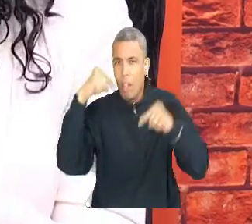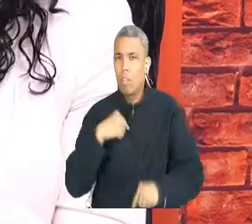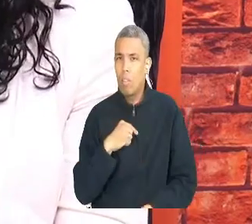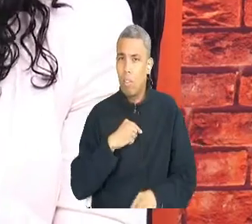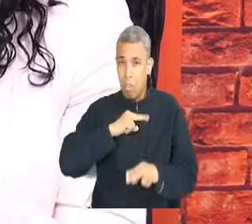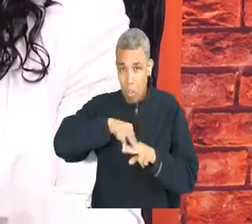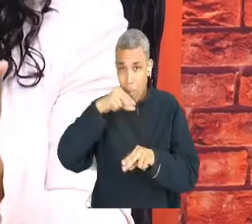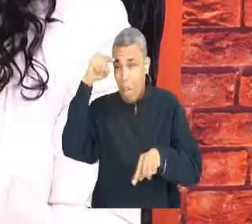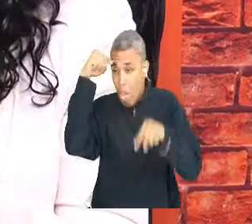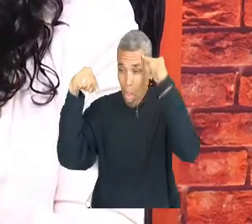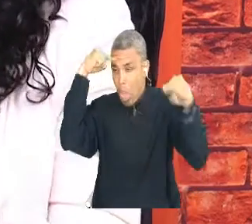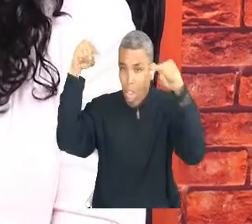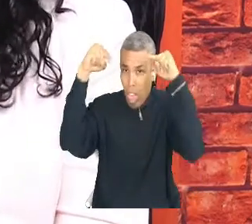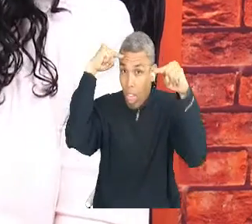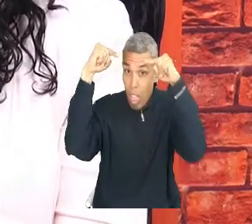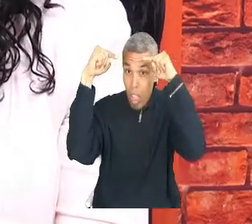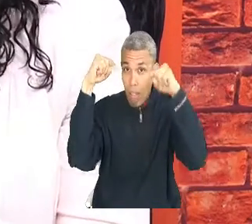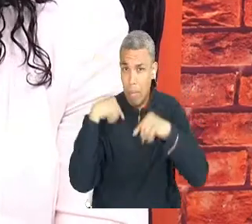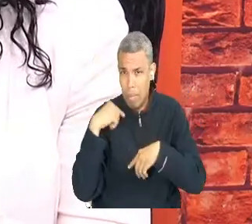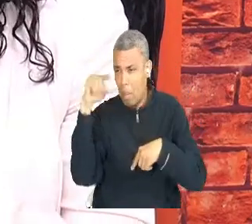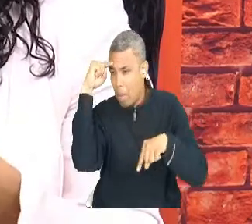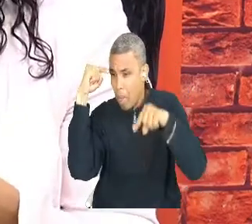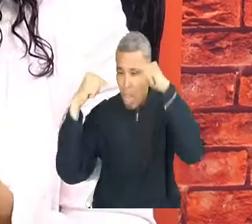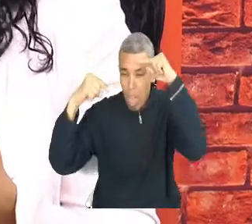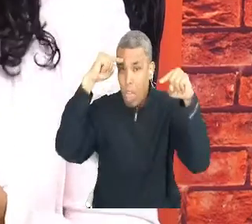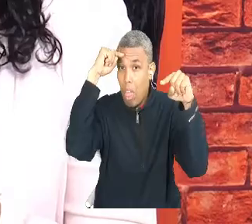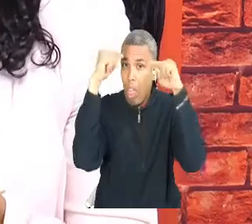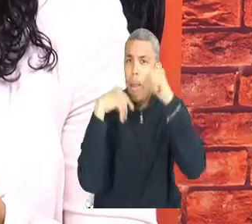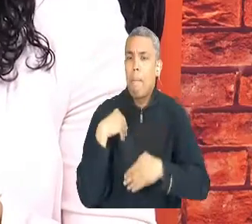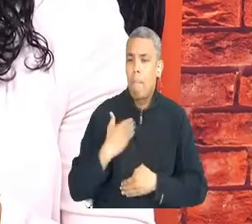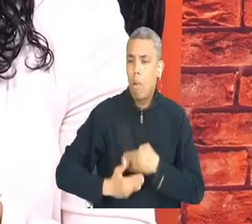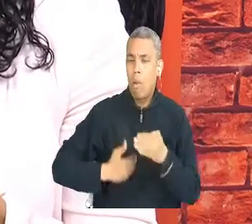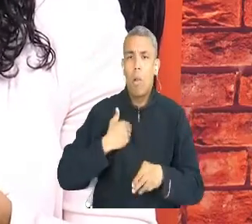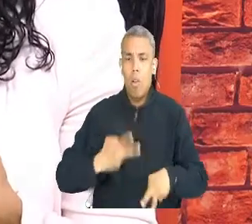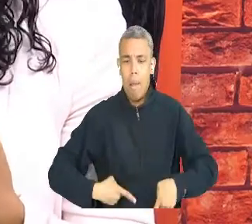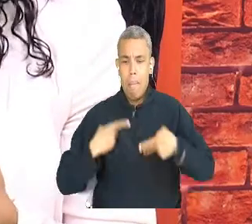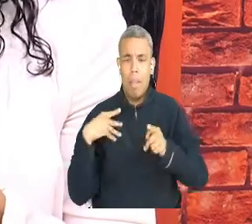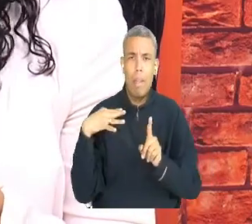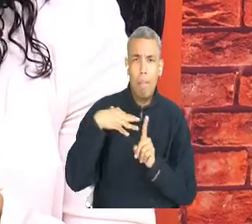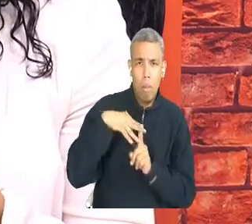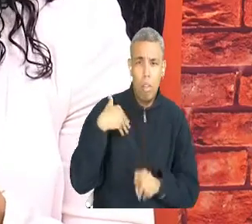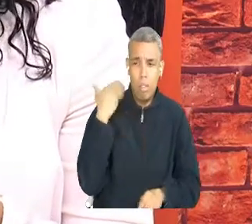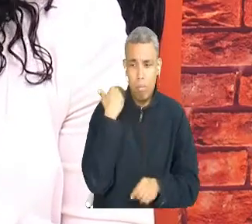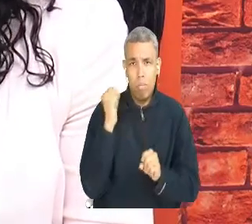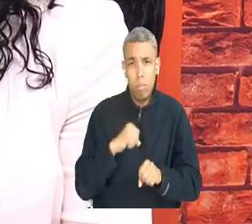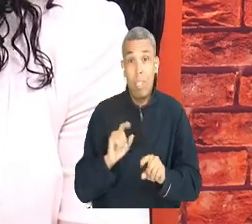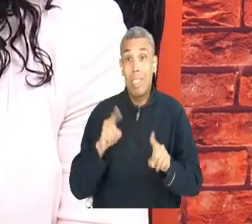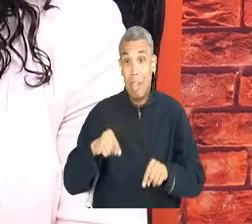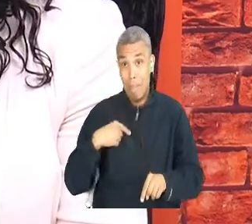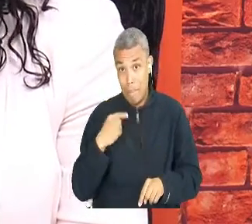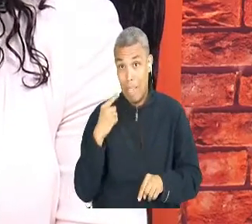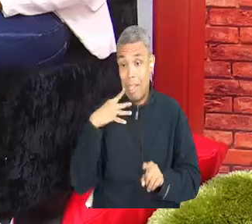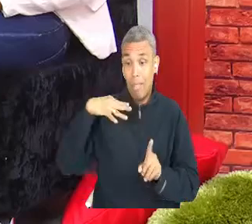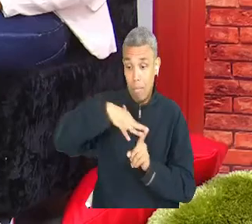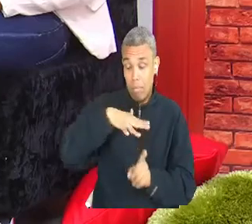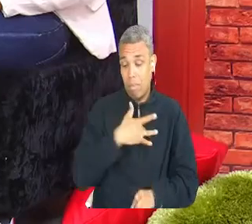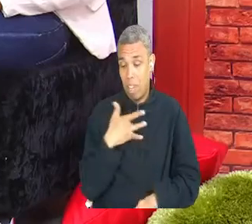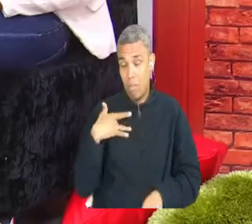va a traer consecuencias y no está perdiendo consecuencias a nuestra vida es algo que nos puede llegar a perjudicar en nuestra salud mental también emocional